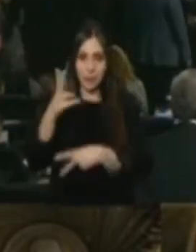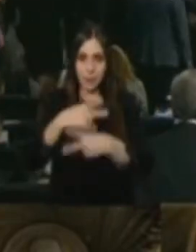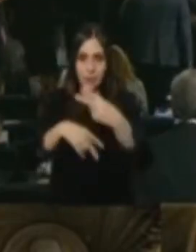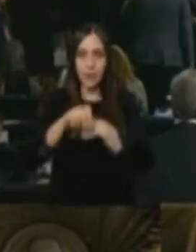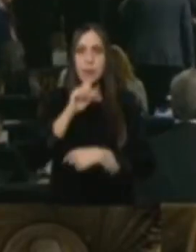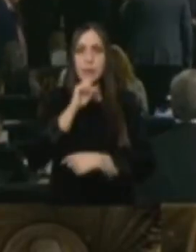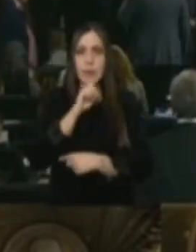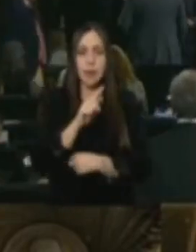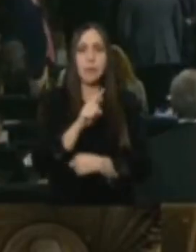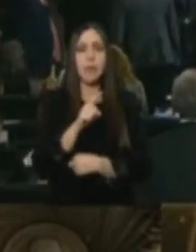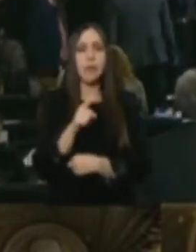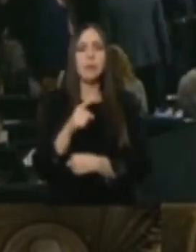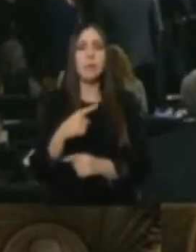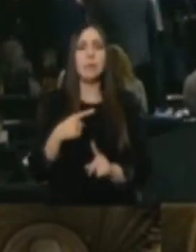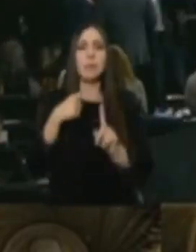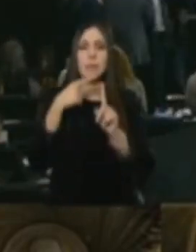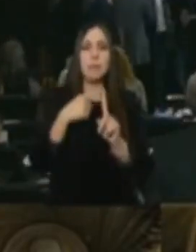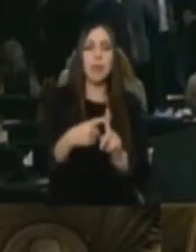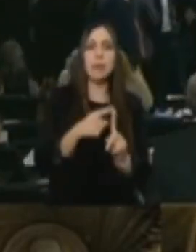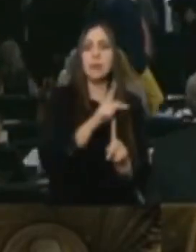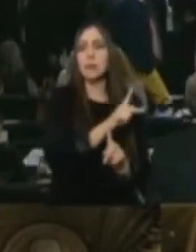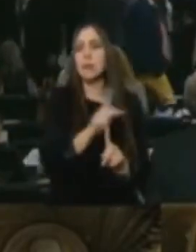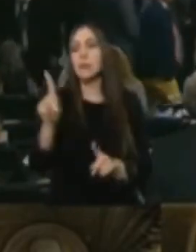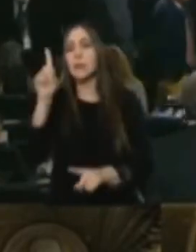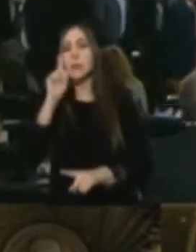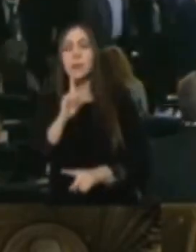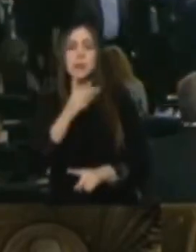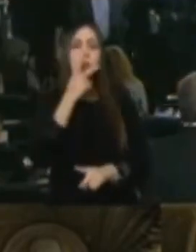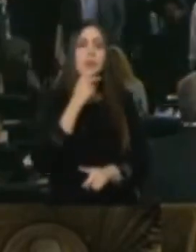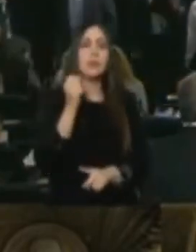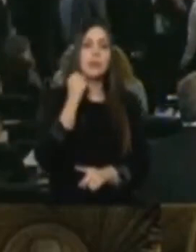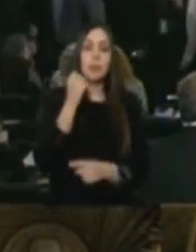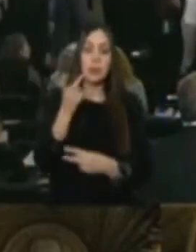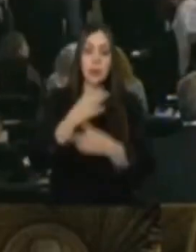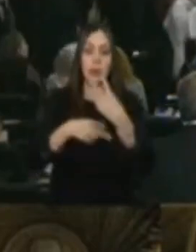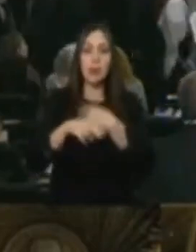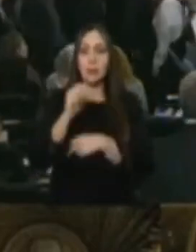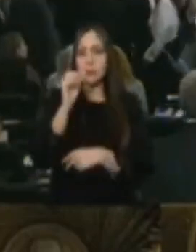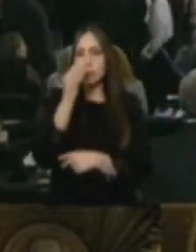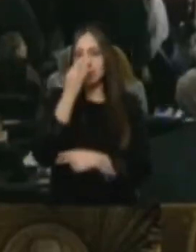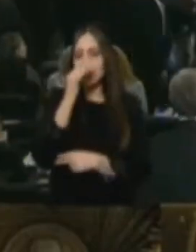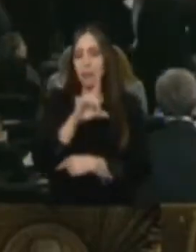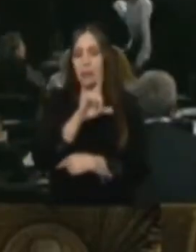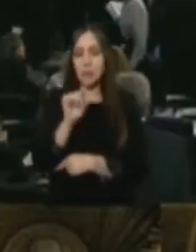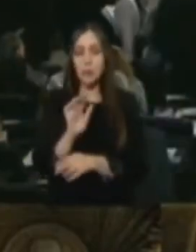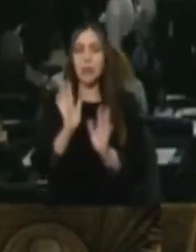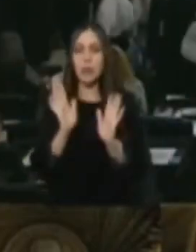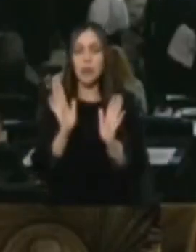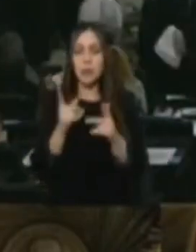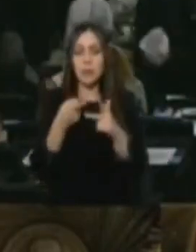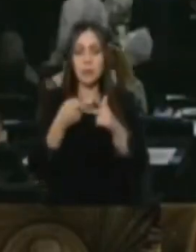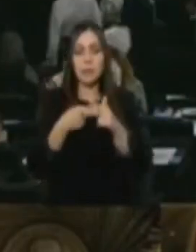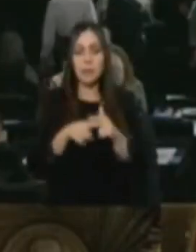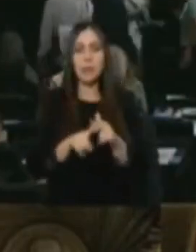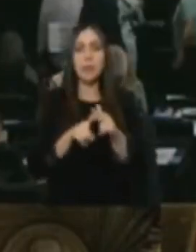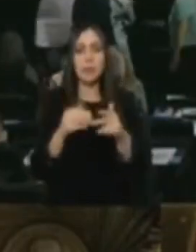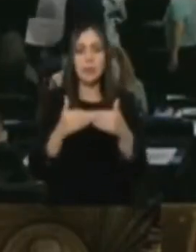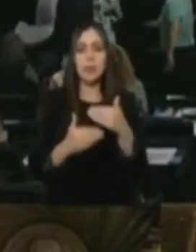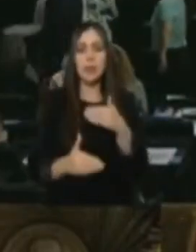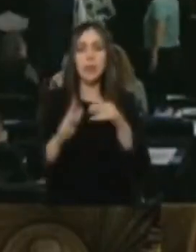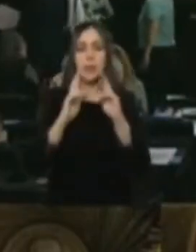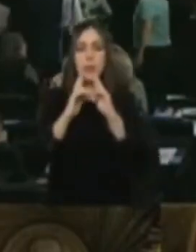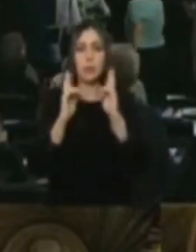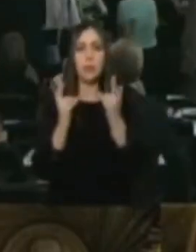los senadores, de las senadoras de la República, en unos momentos más estará dando inicio de nueva cuenta esta sesión.